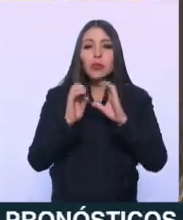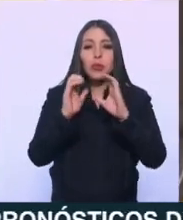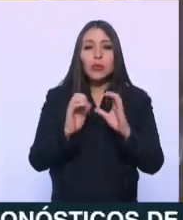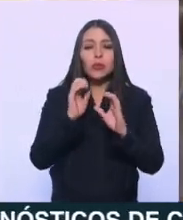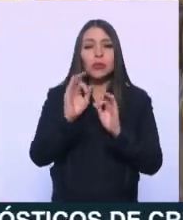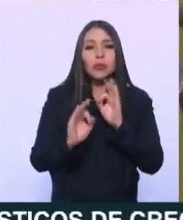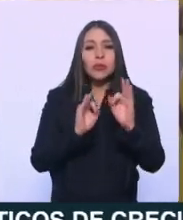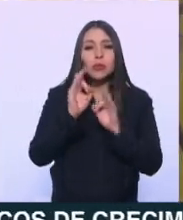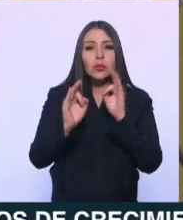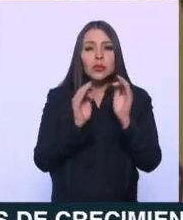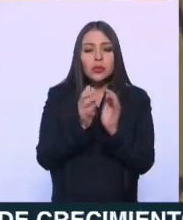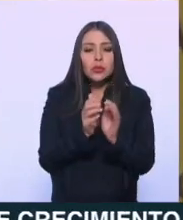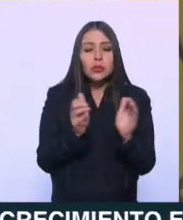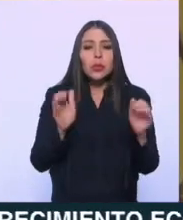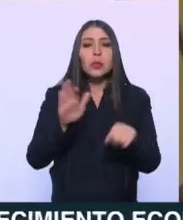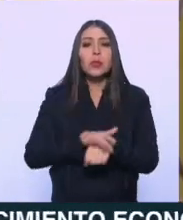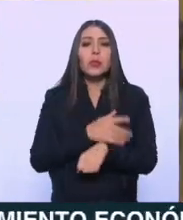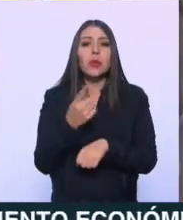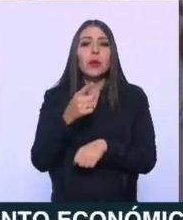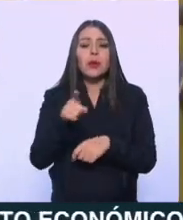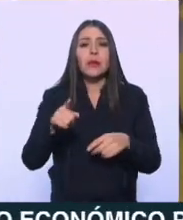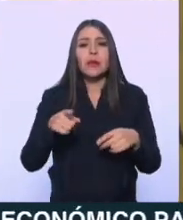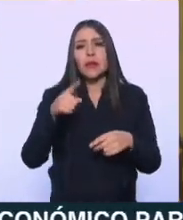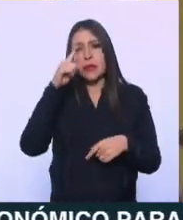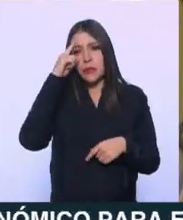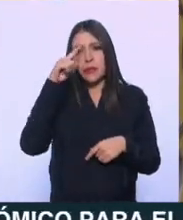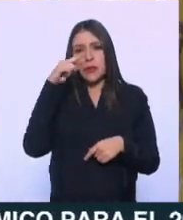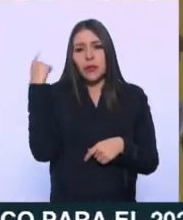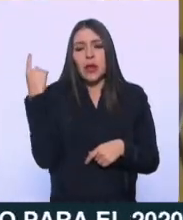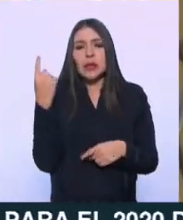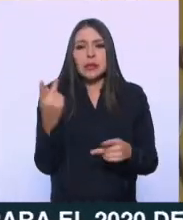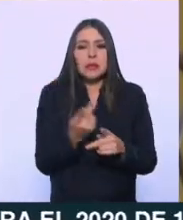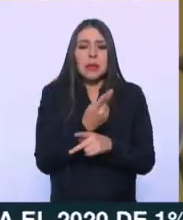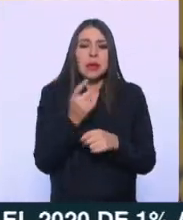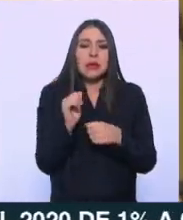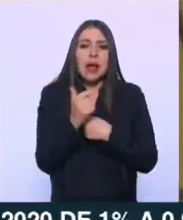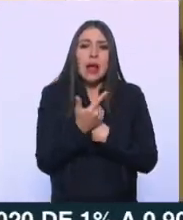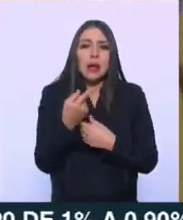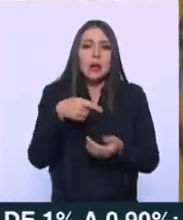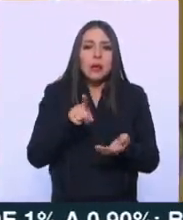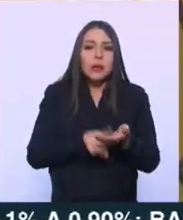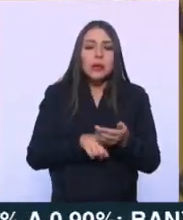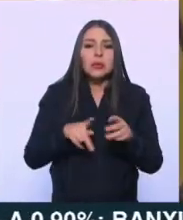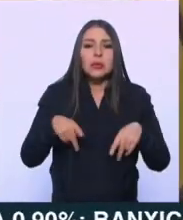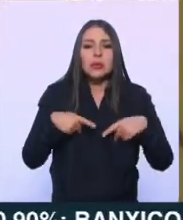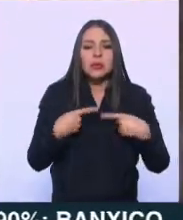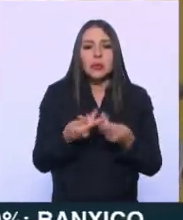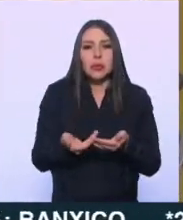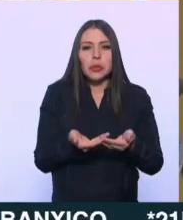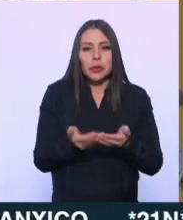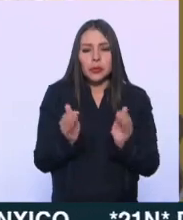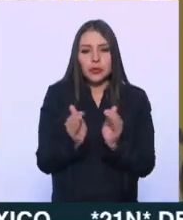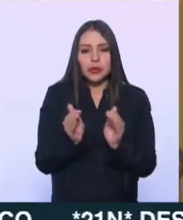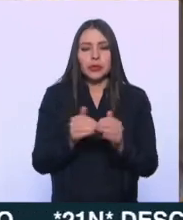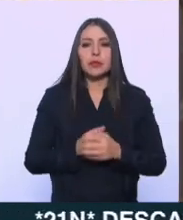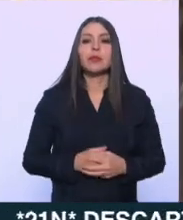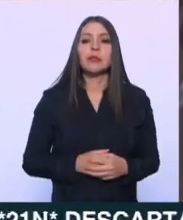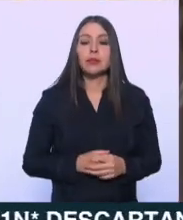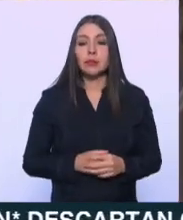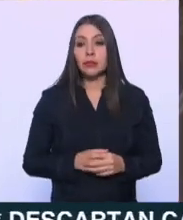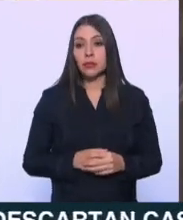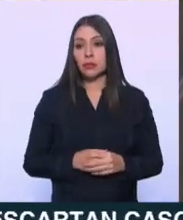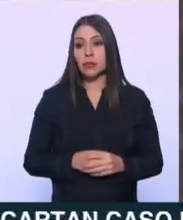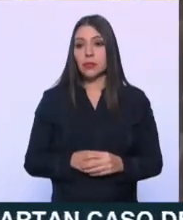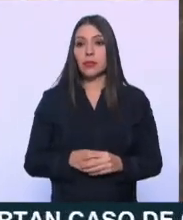crianza, debido a la fragilidad que tienen en esta etapa. Lo he estado cuidando correctamente, ¿no? Muy importante para las crías,